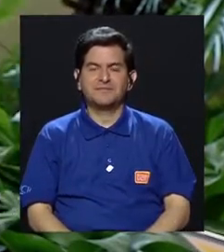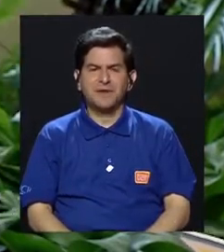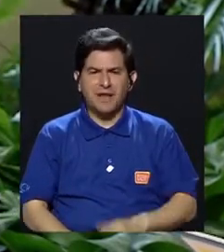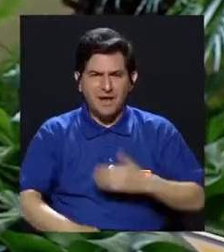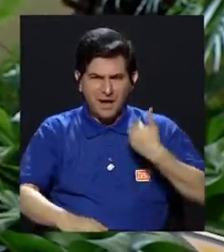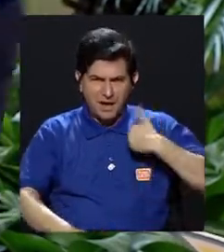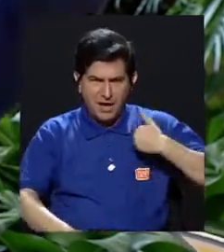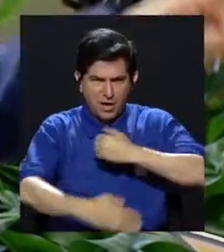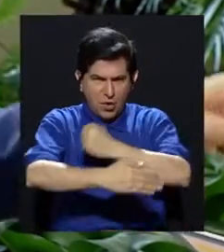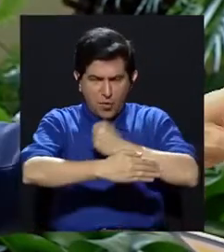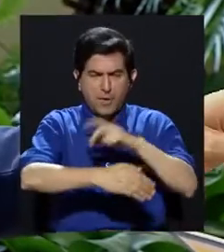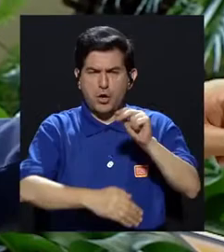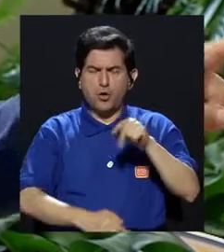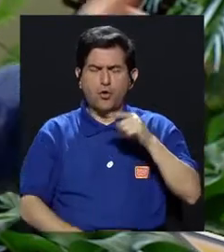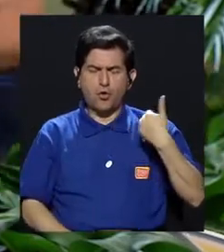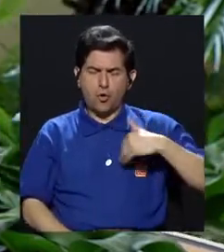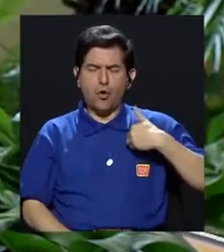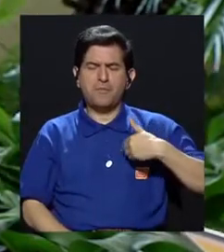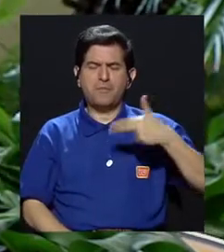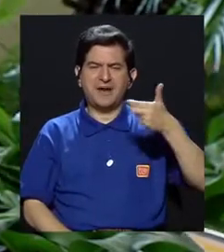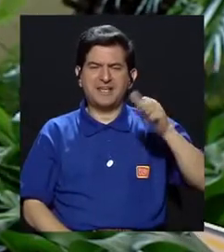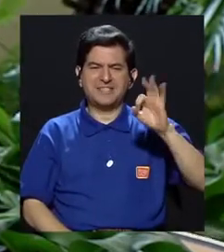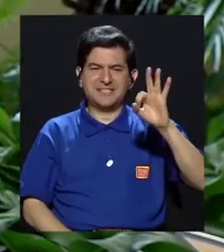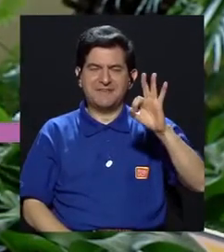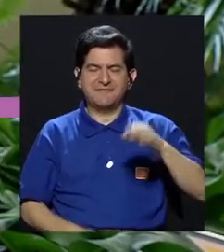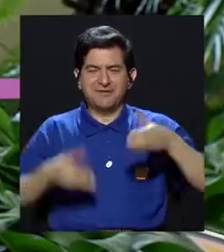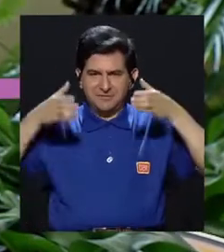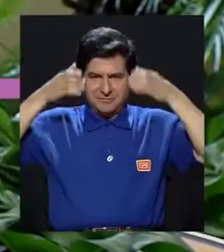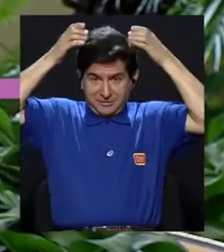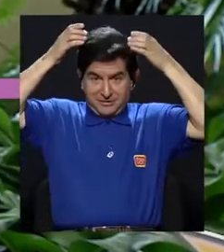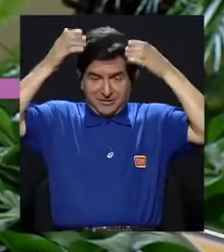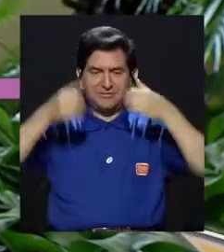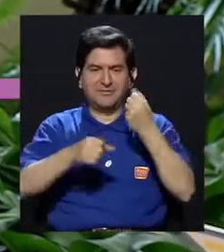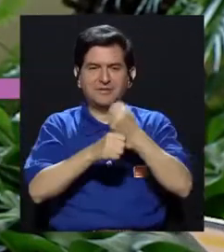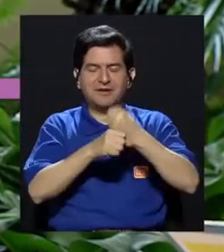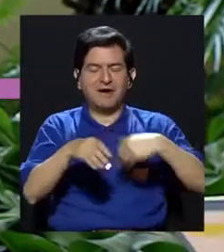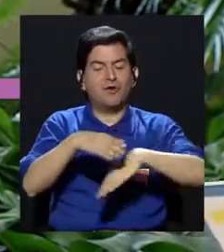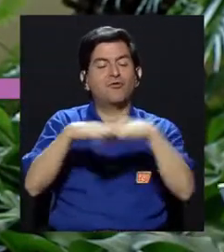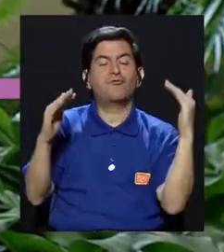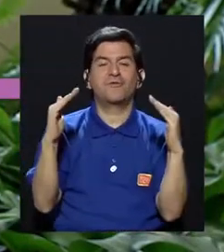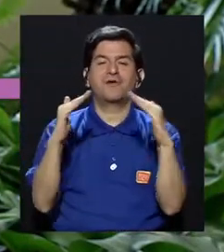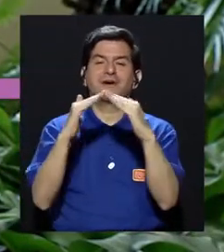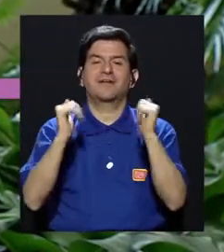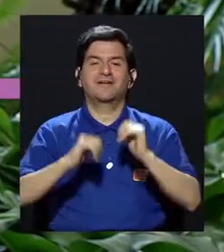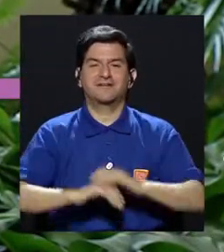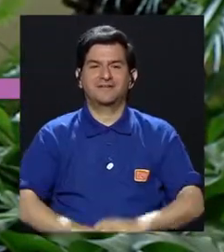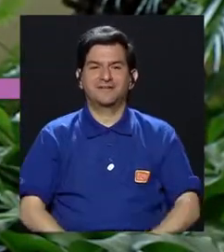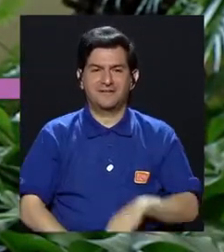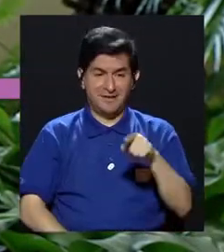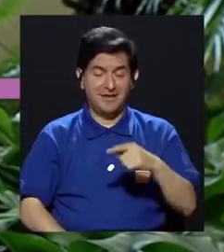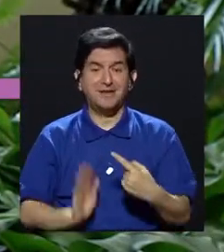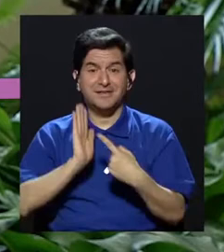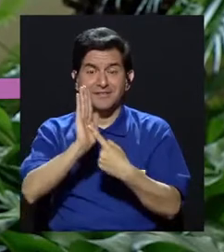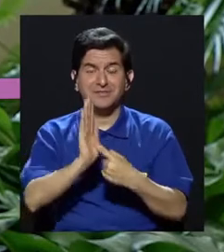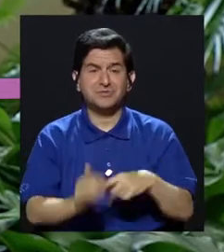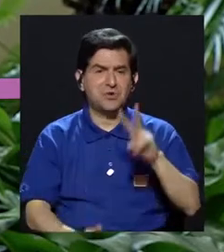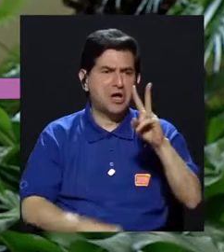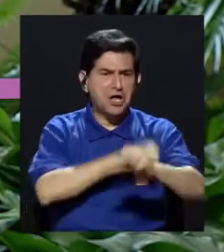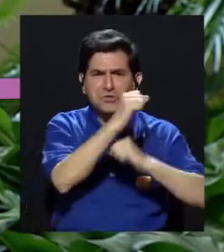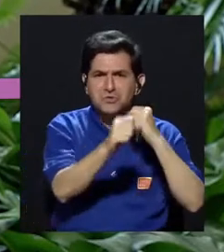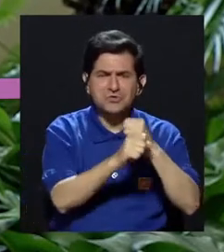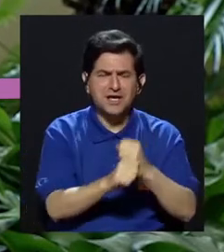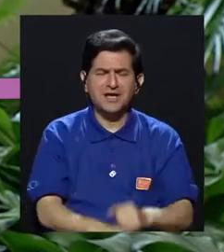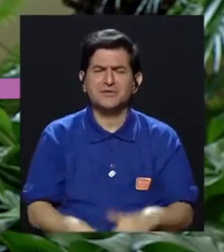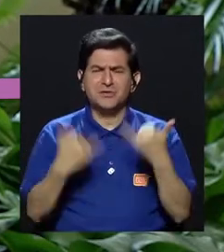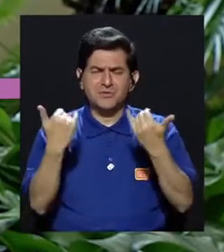No que el hombre cocina, no, el hombre es chef, ¿verdad? Diferente, uh-huh. el hombre es chef. Claro. O sea, el trabajo siempre fuera de la casa. Uh-huh. Esto está presente desde los 2 años,